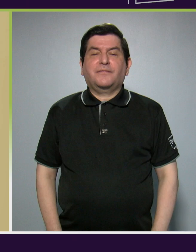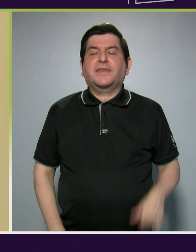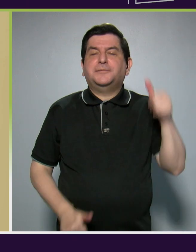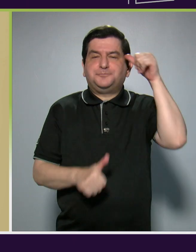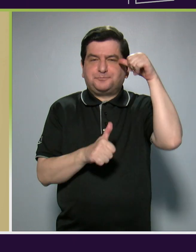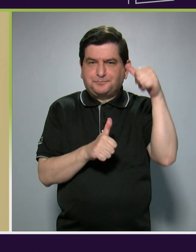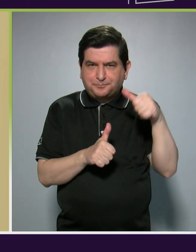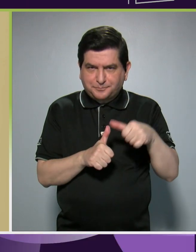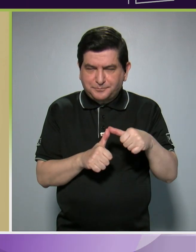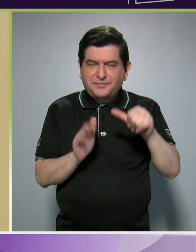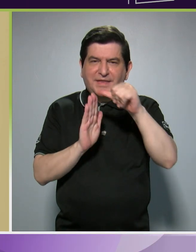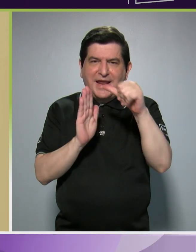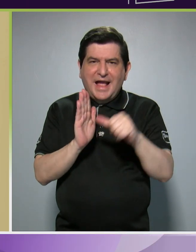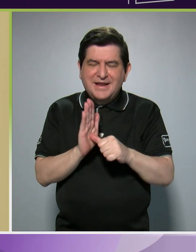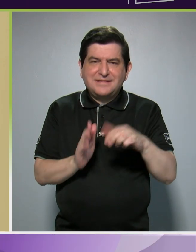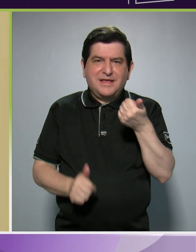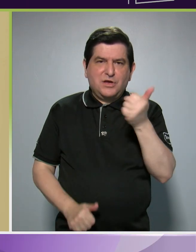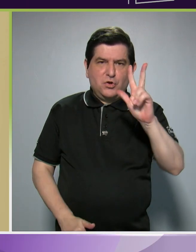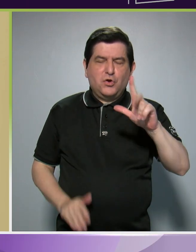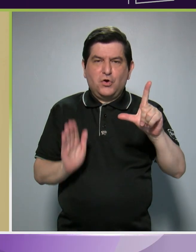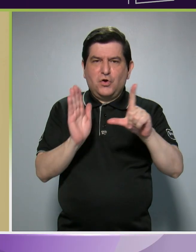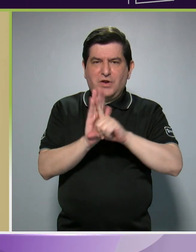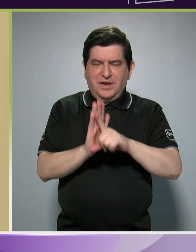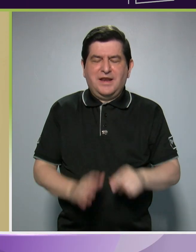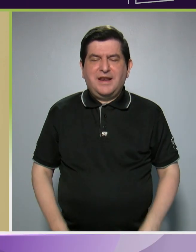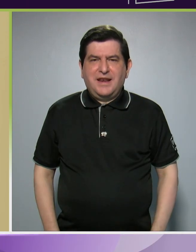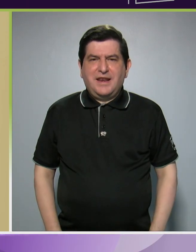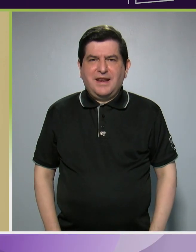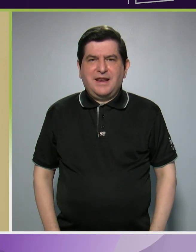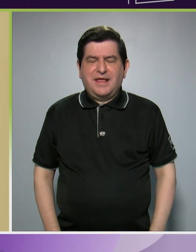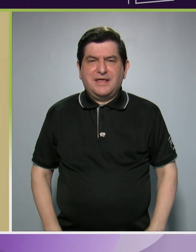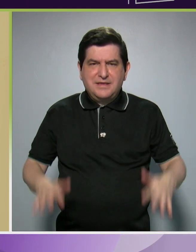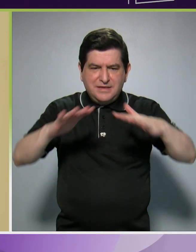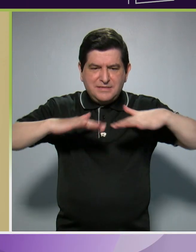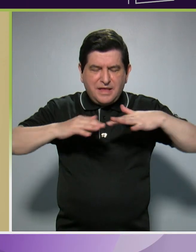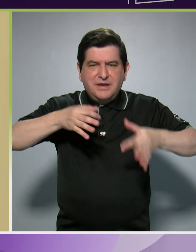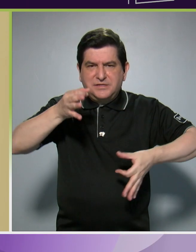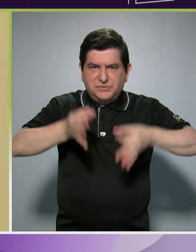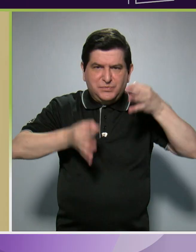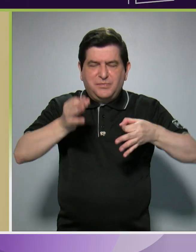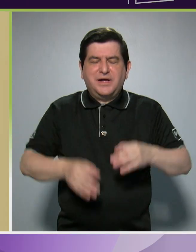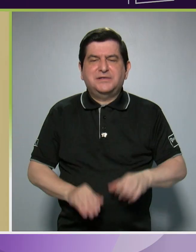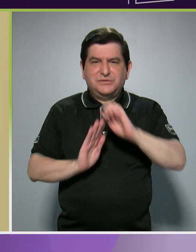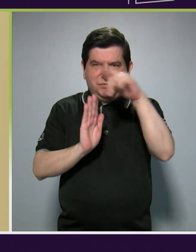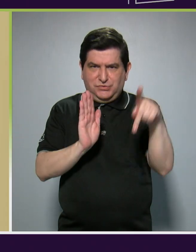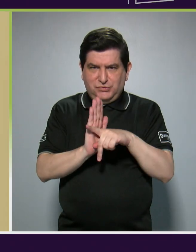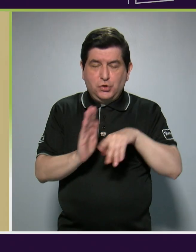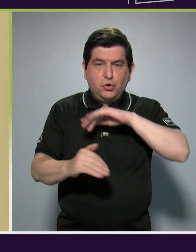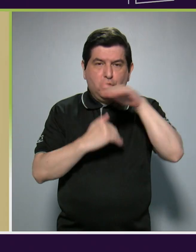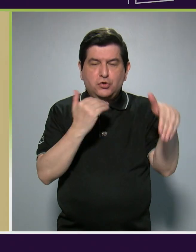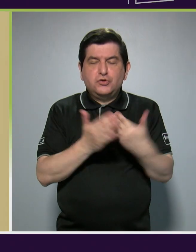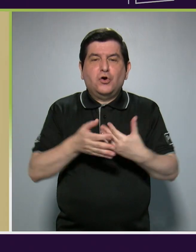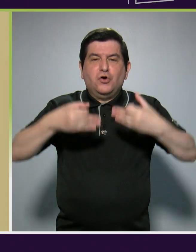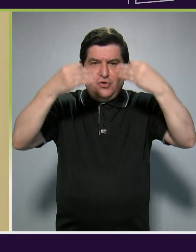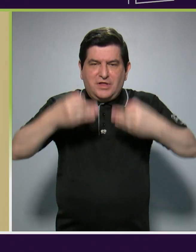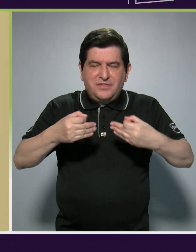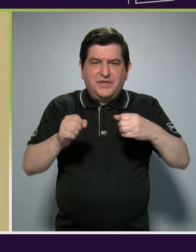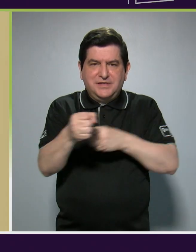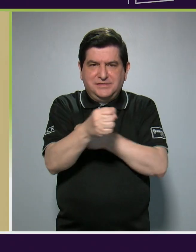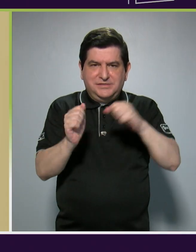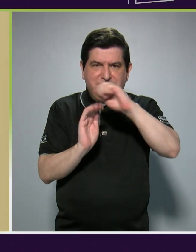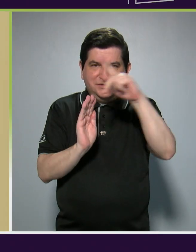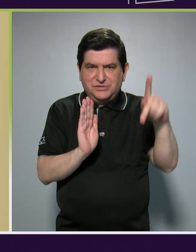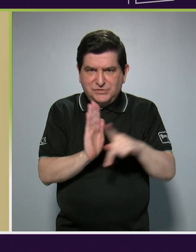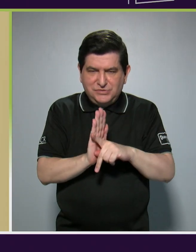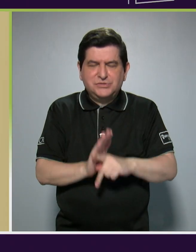Recordemos que el artículo 13 de la Ley de Jurisdicción Constitucional dice que toda sentencia de la sala es aplicable